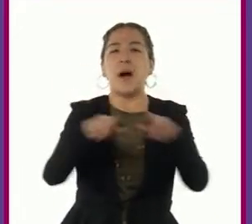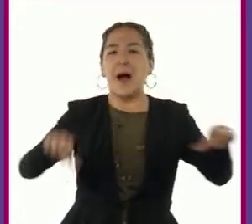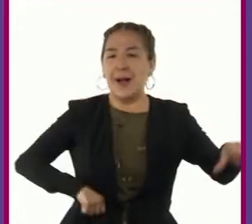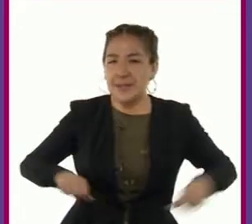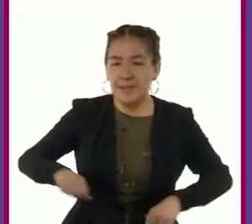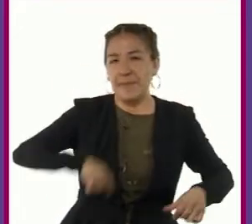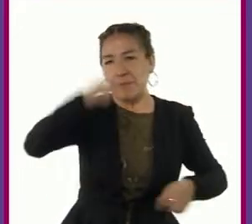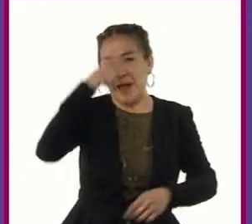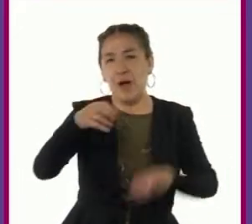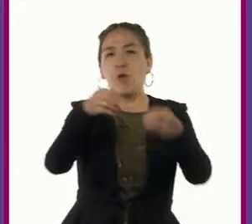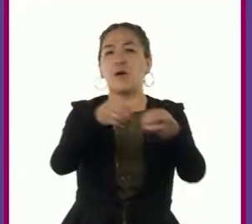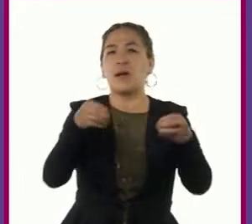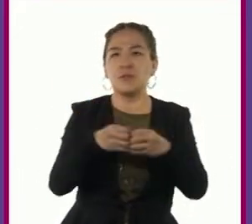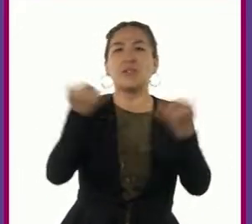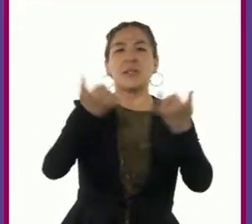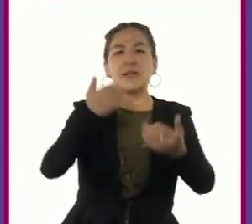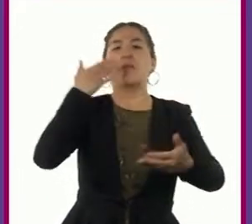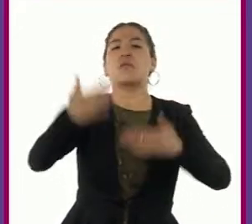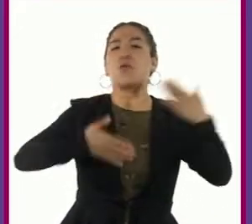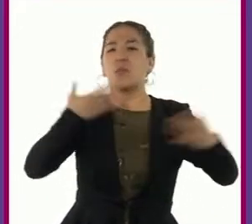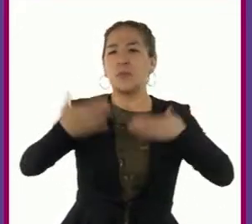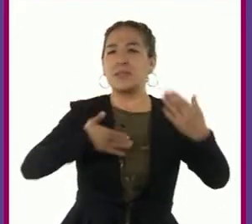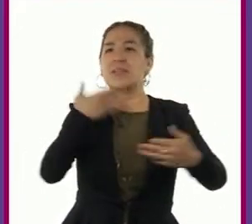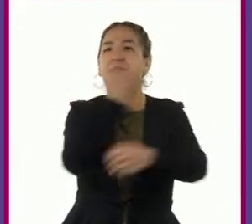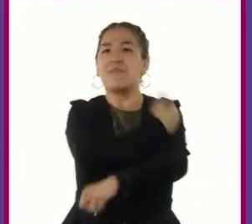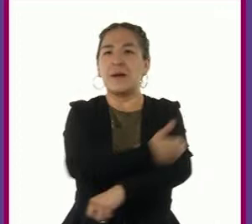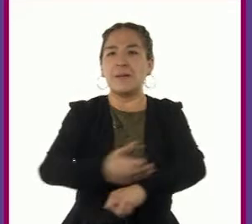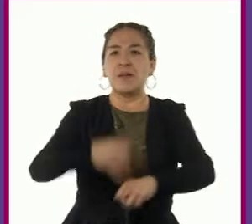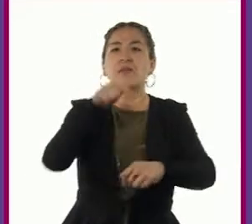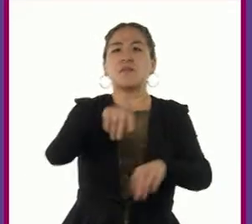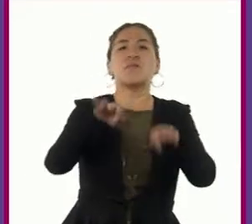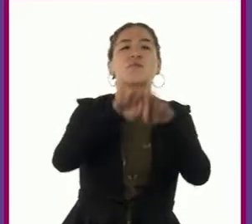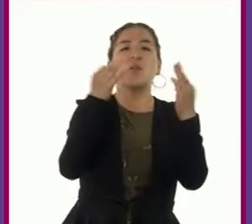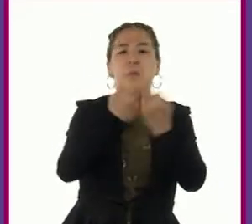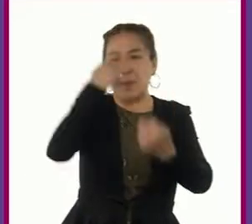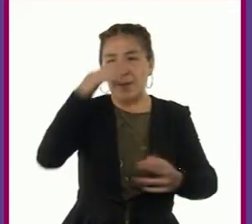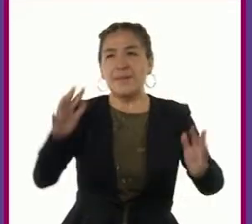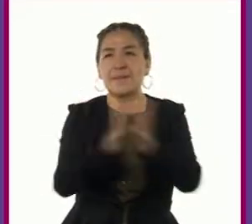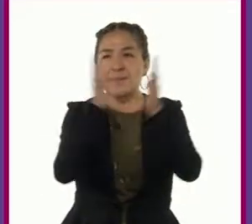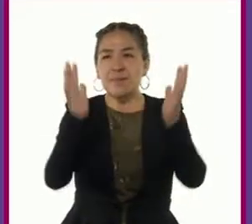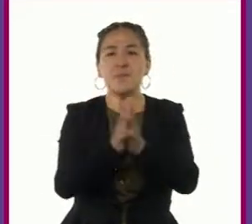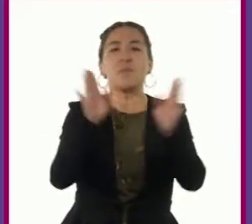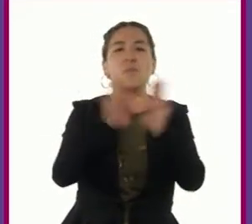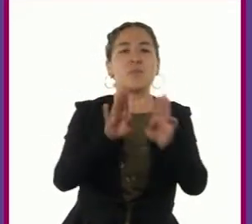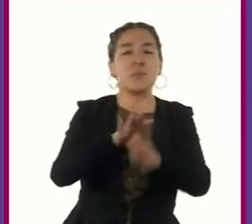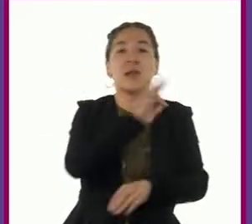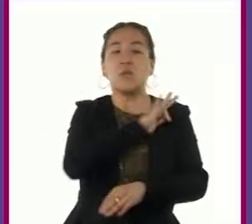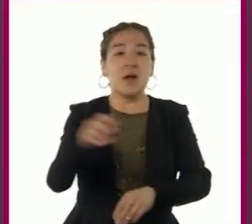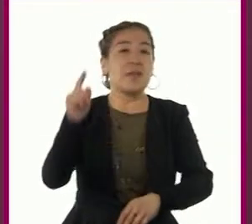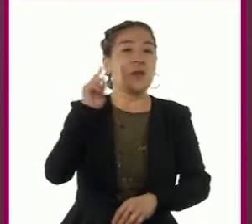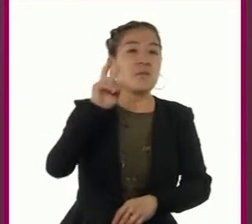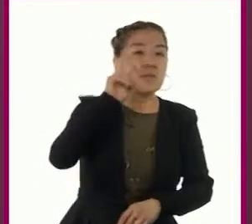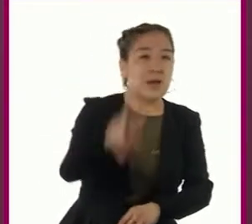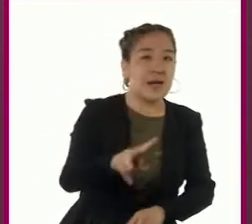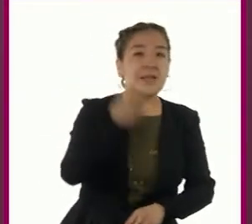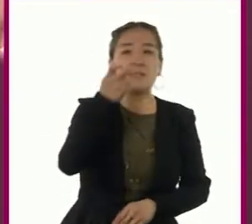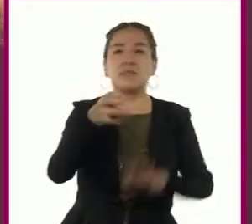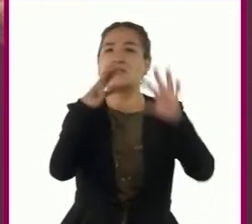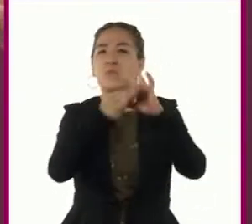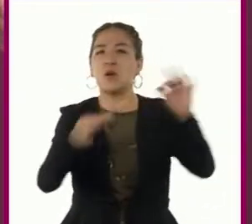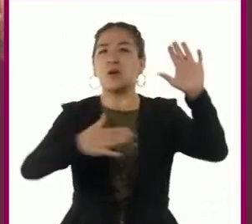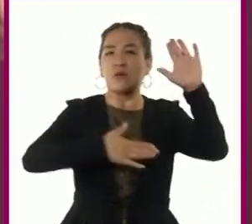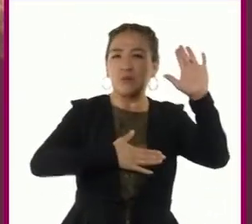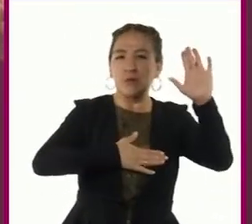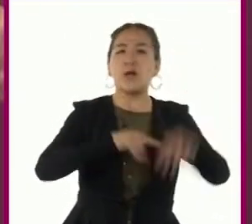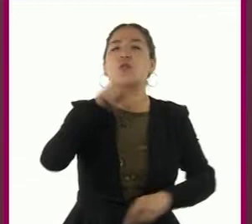convivencia familiar? ¿Su forma de participación les permite ser escuchadas y escuchados? Sea